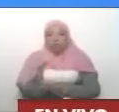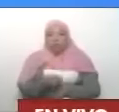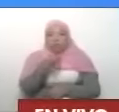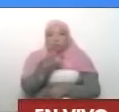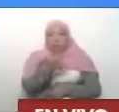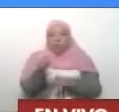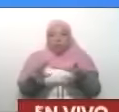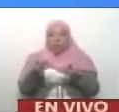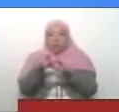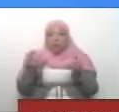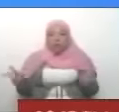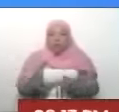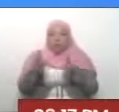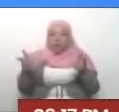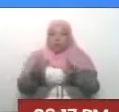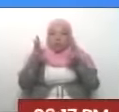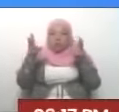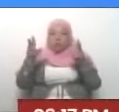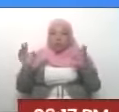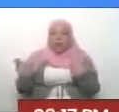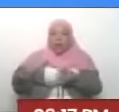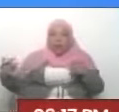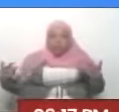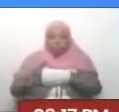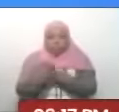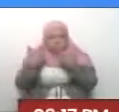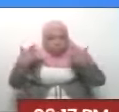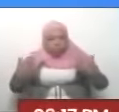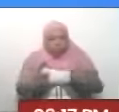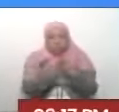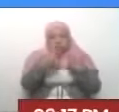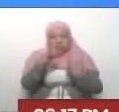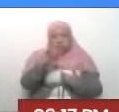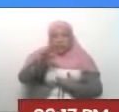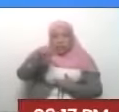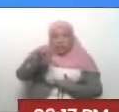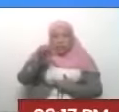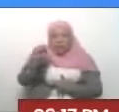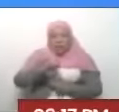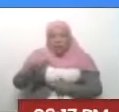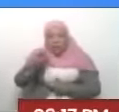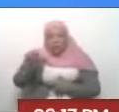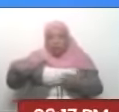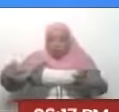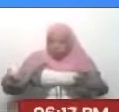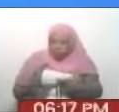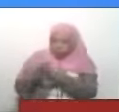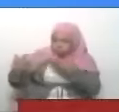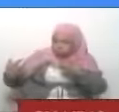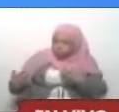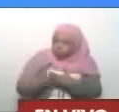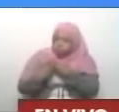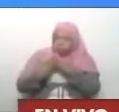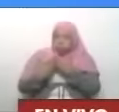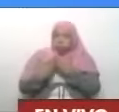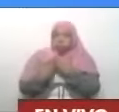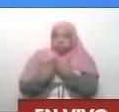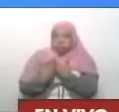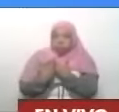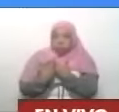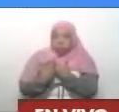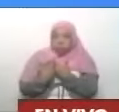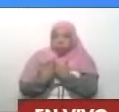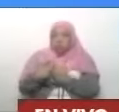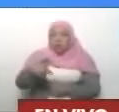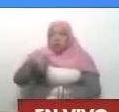59, la gran victoria de Santa Inés. Viene el periodo Zamora. Es perfecta esa visión. Por eso, eso